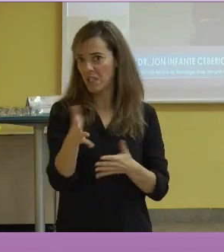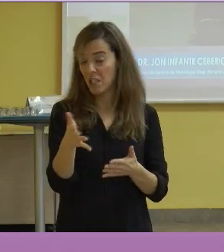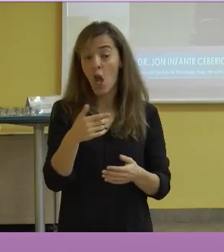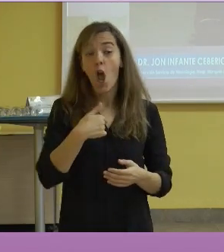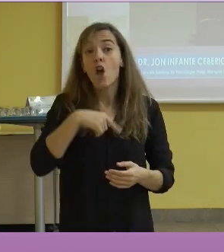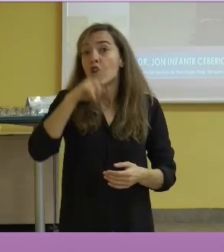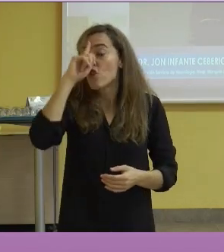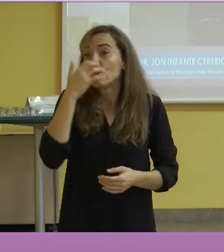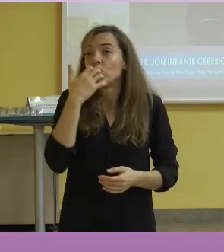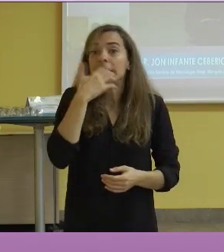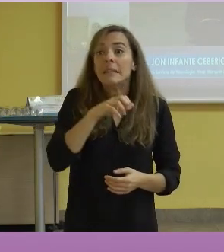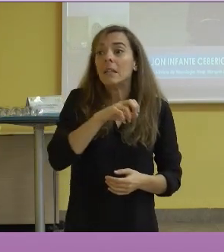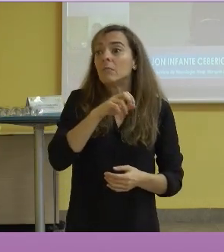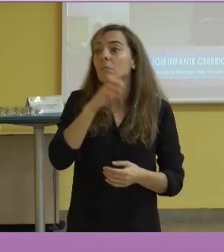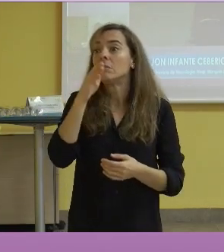otras